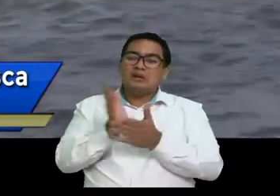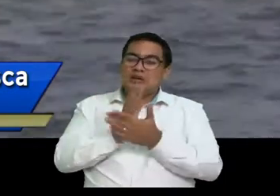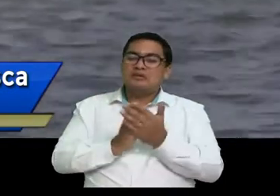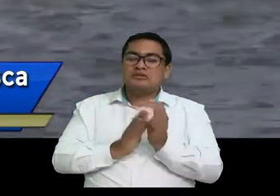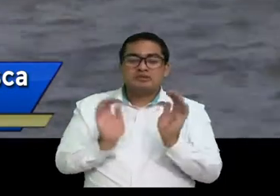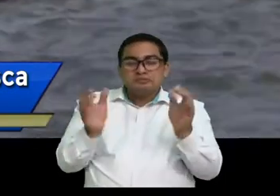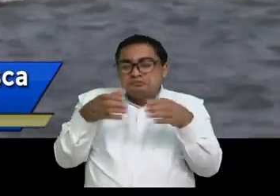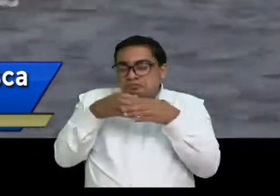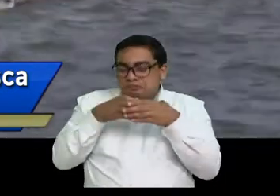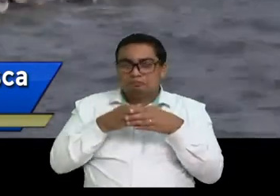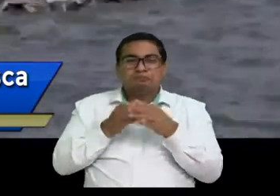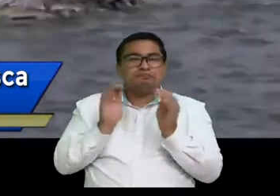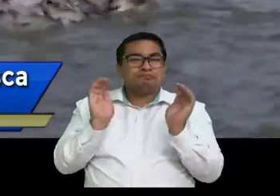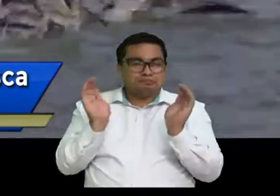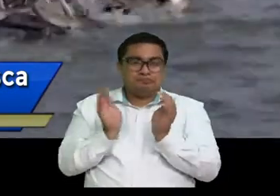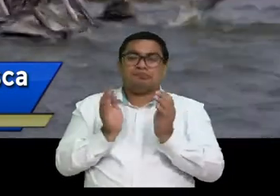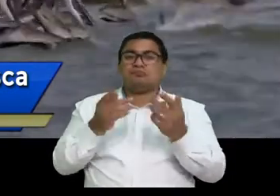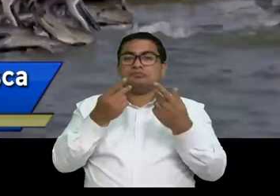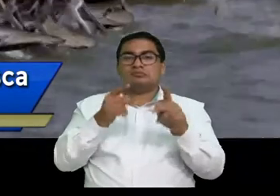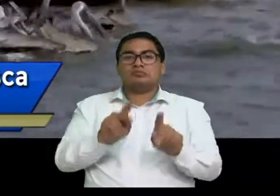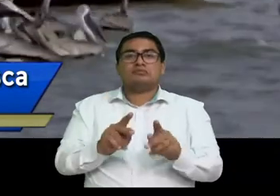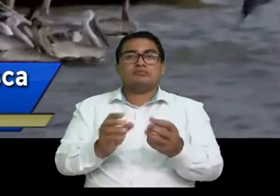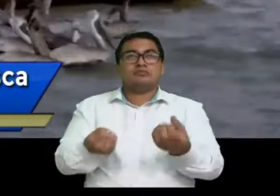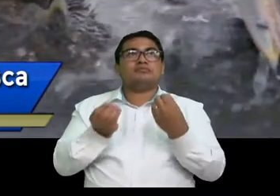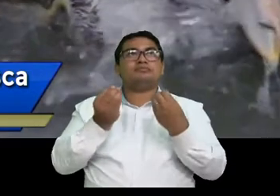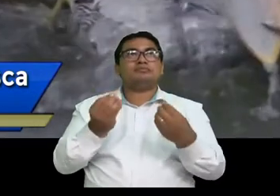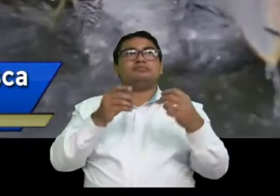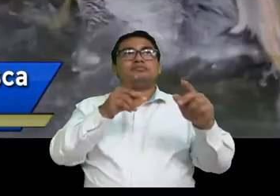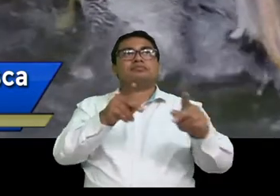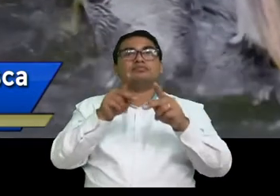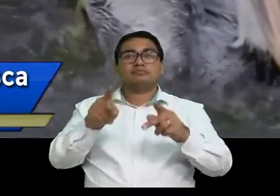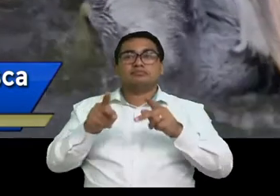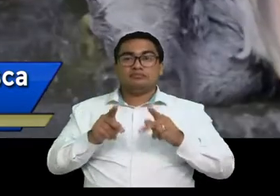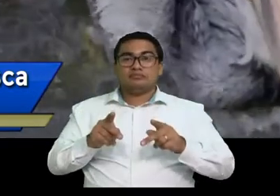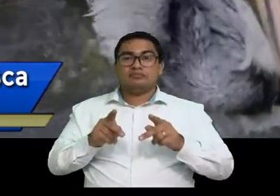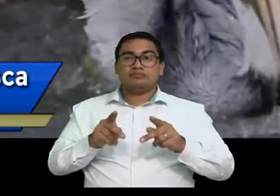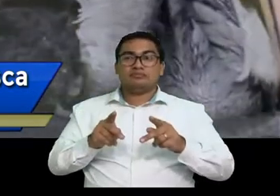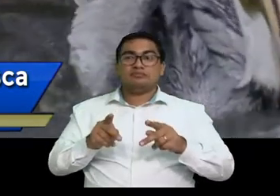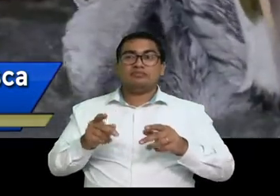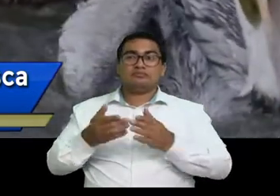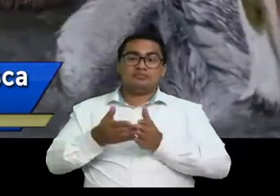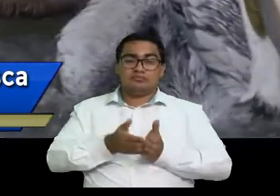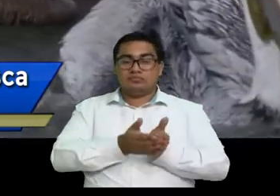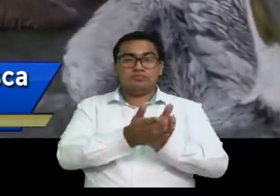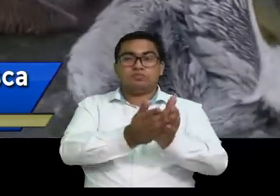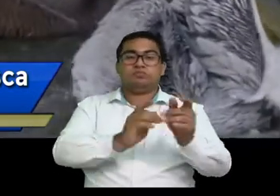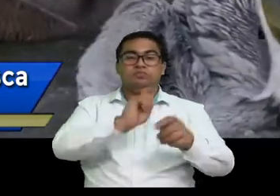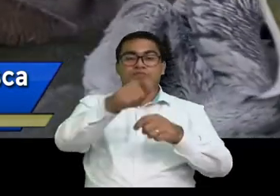son cooperativas, pero muchos también son pescadores